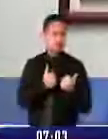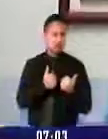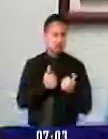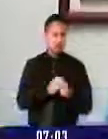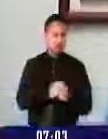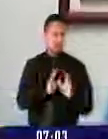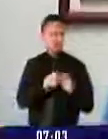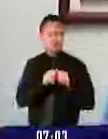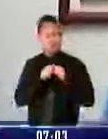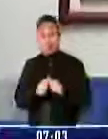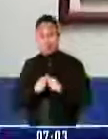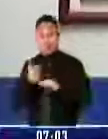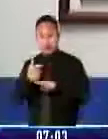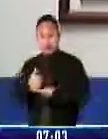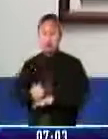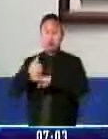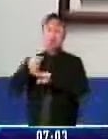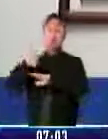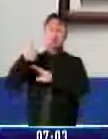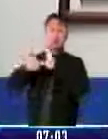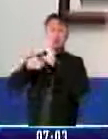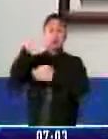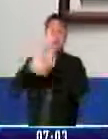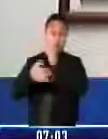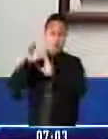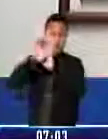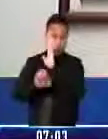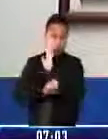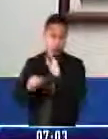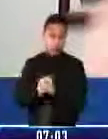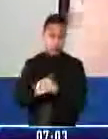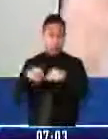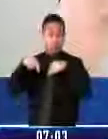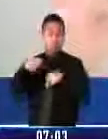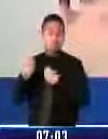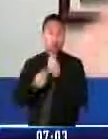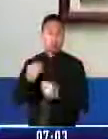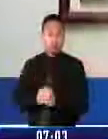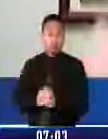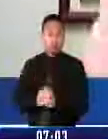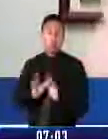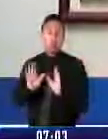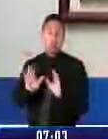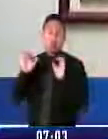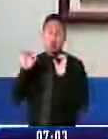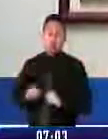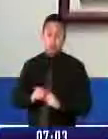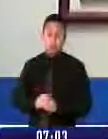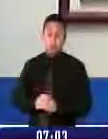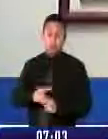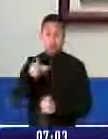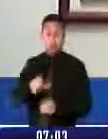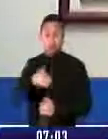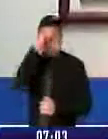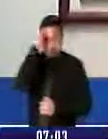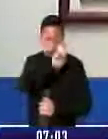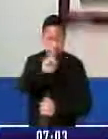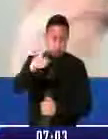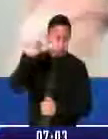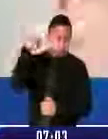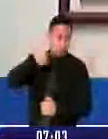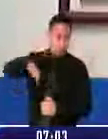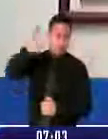quedaría en firme lo que ha planteado la Corte Constitucional, y en ese momento estaríamos diciendo que se permite el aborto por